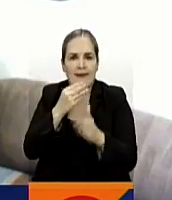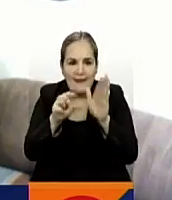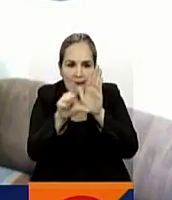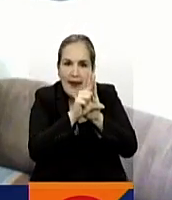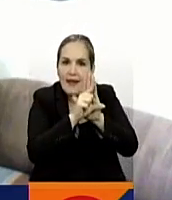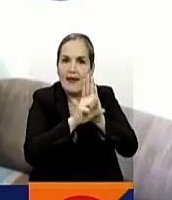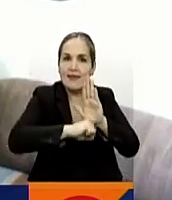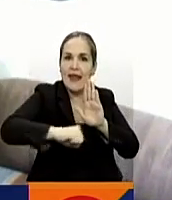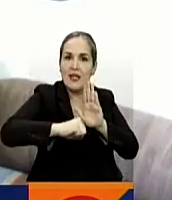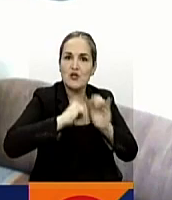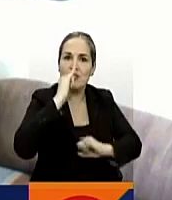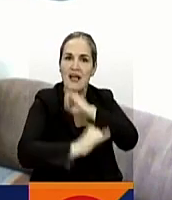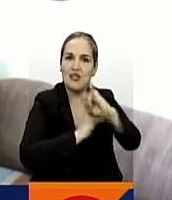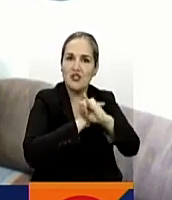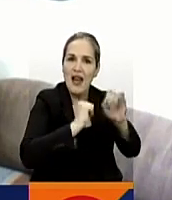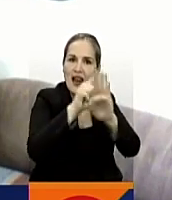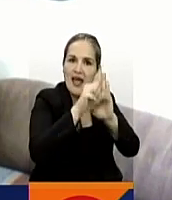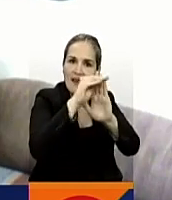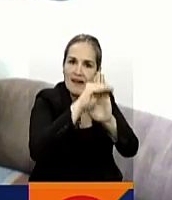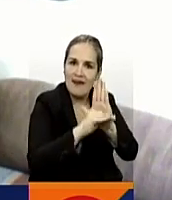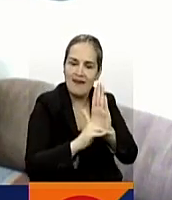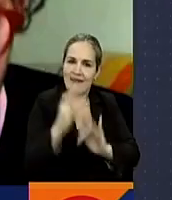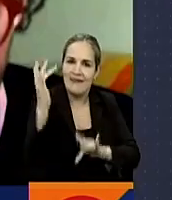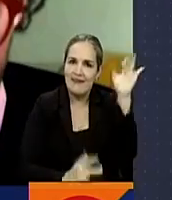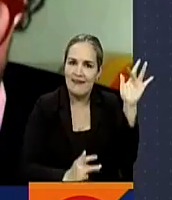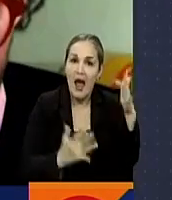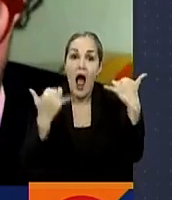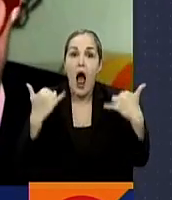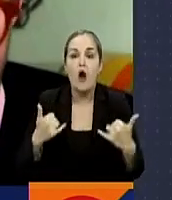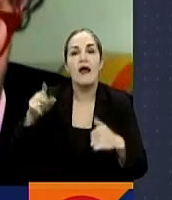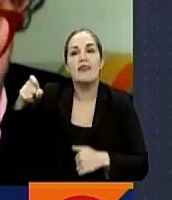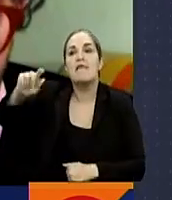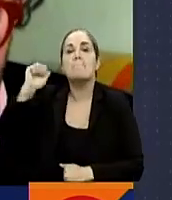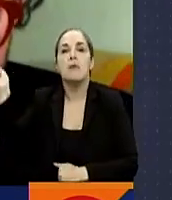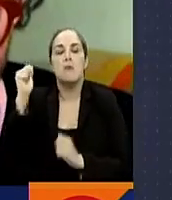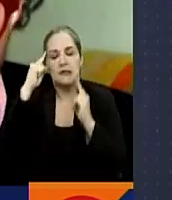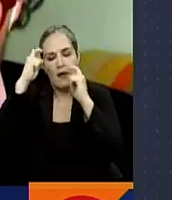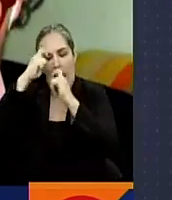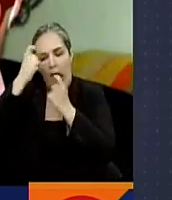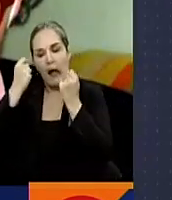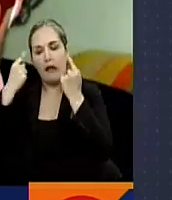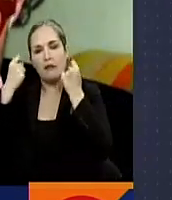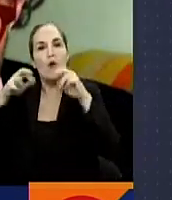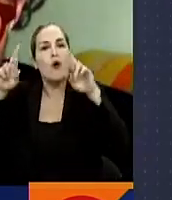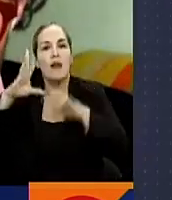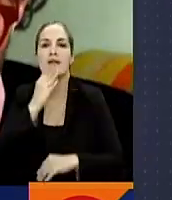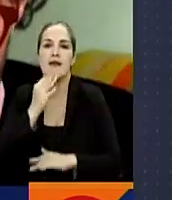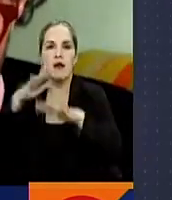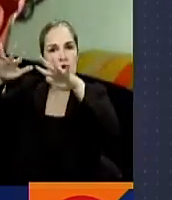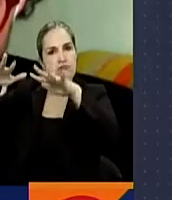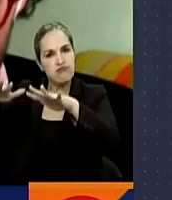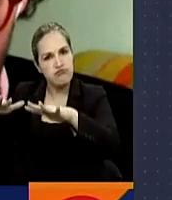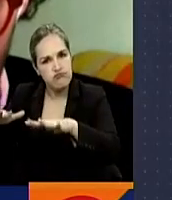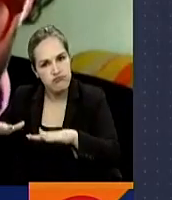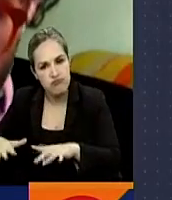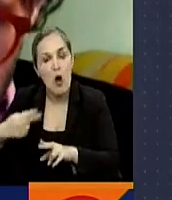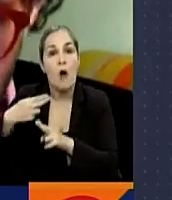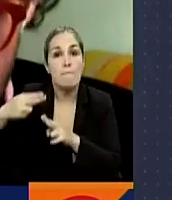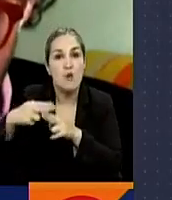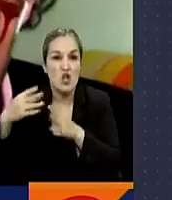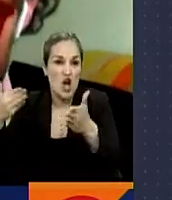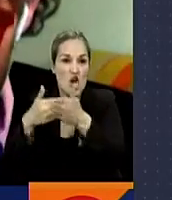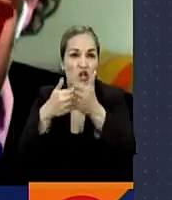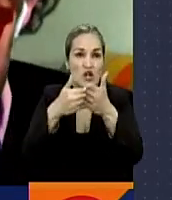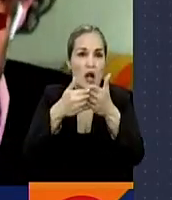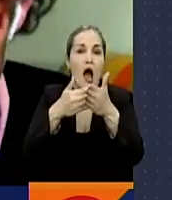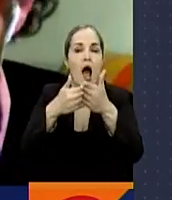esperaría que entren en razón que haya un desescalamiento y producto de ese de escalamiento haya una distención lo antes posible entre Colombia